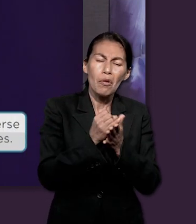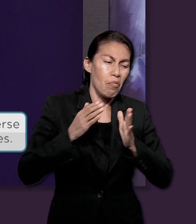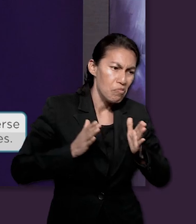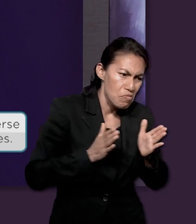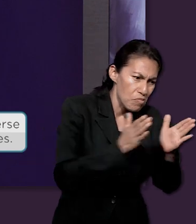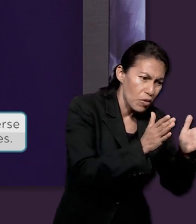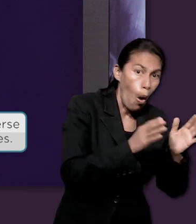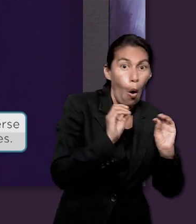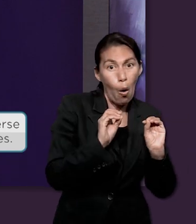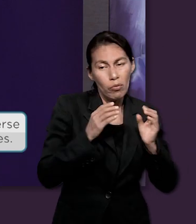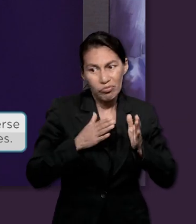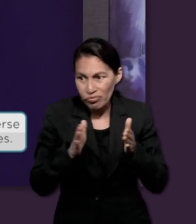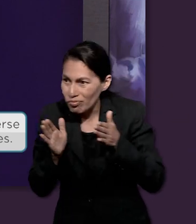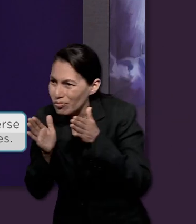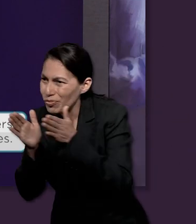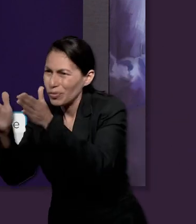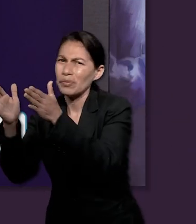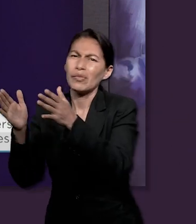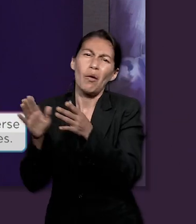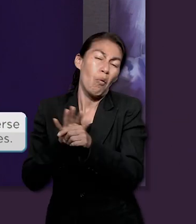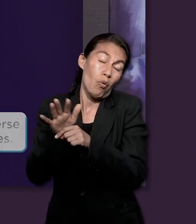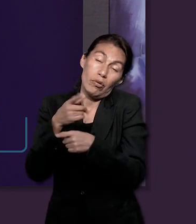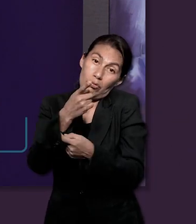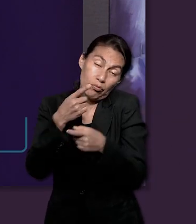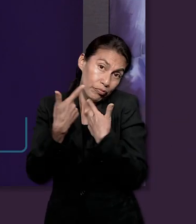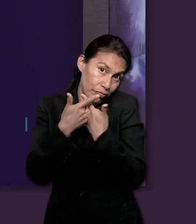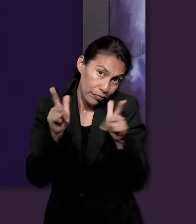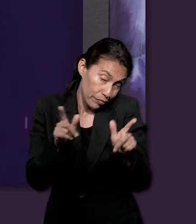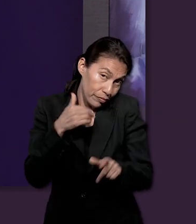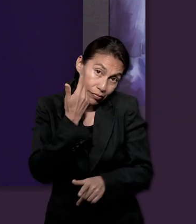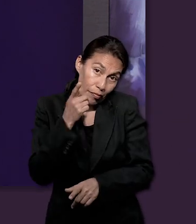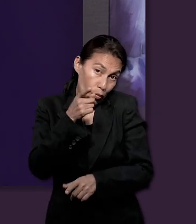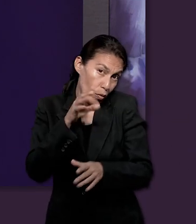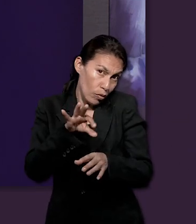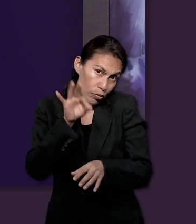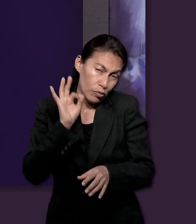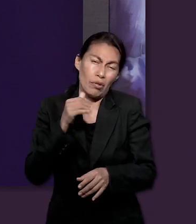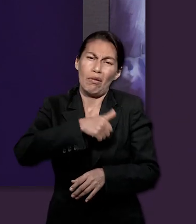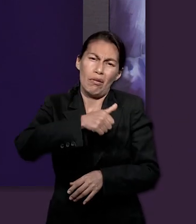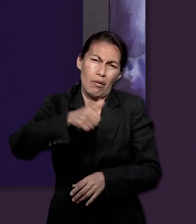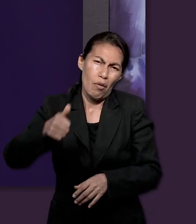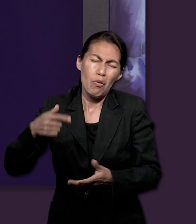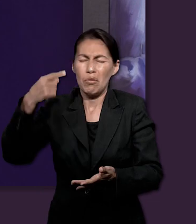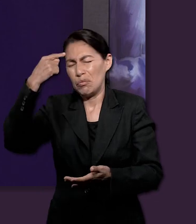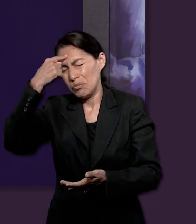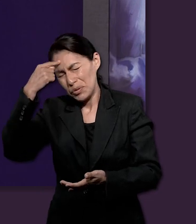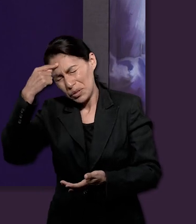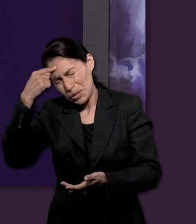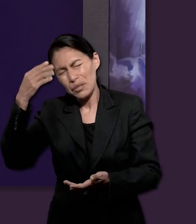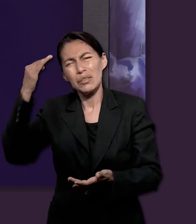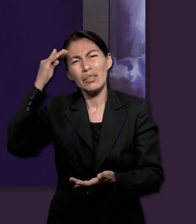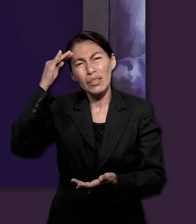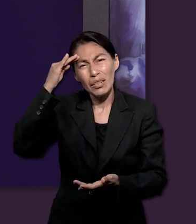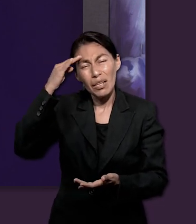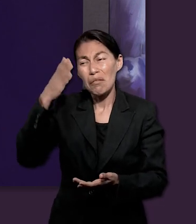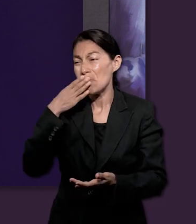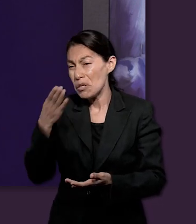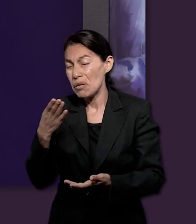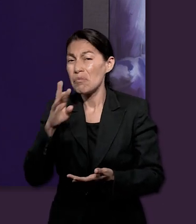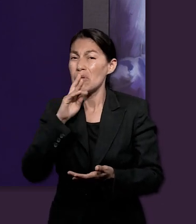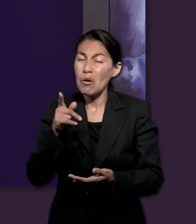nuestras decisiones, alinear todas nuestras vidas en base a todo lo que nosotros creemos, nuestros principios, nuestros